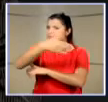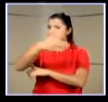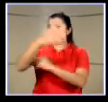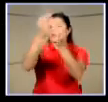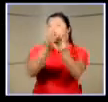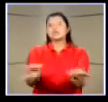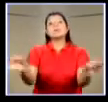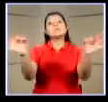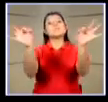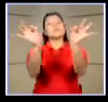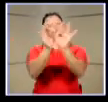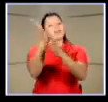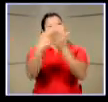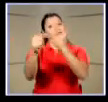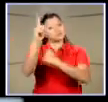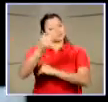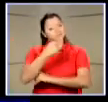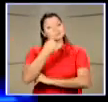importante observación